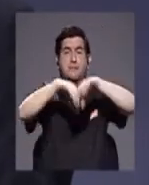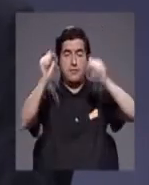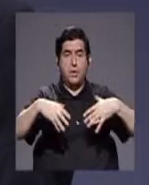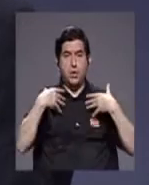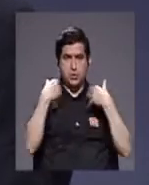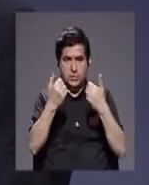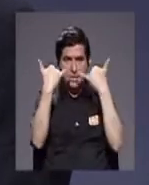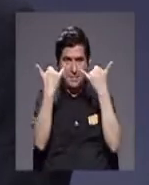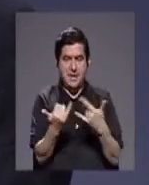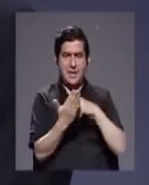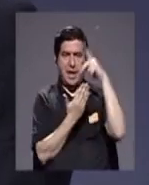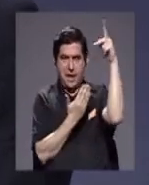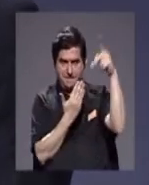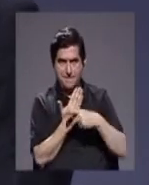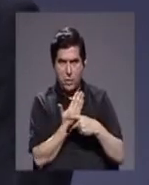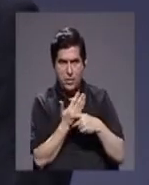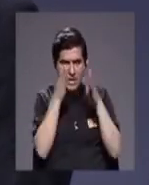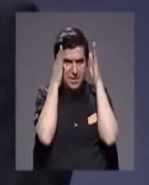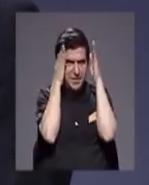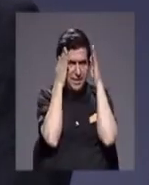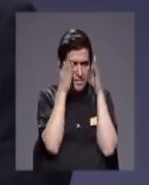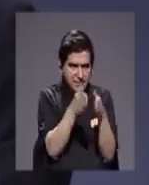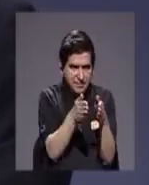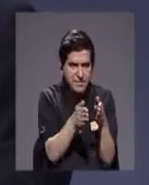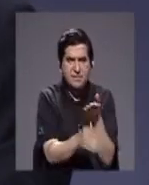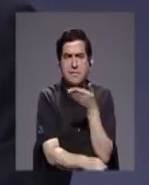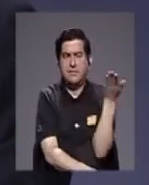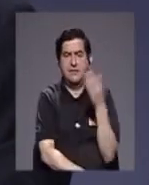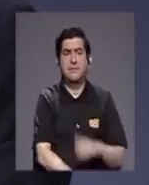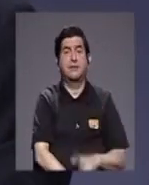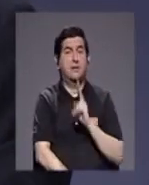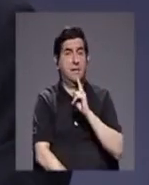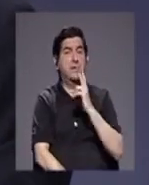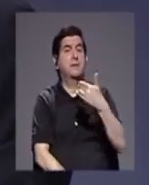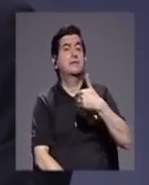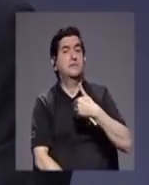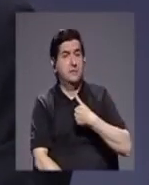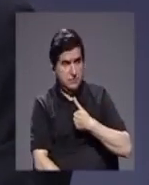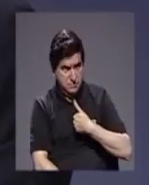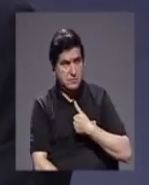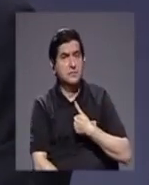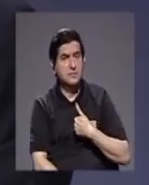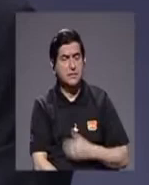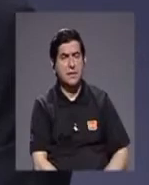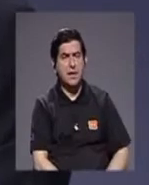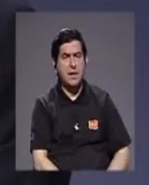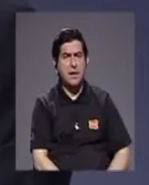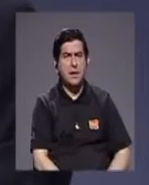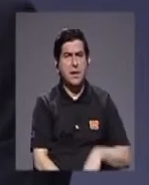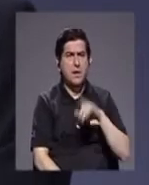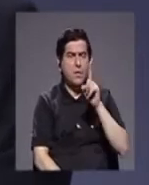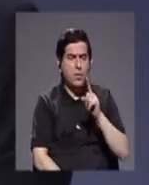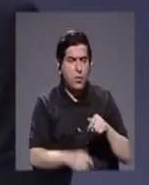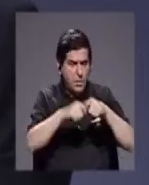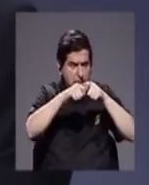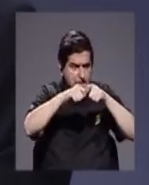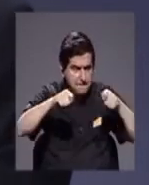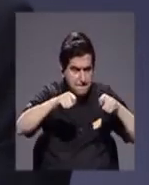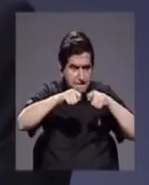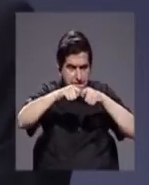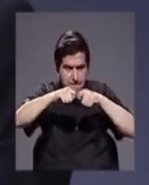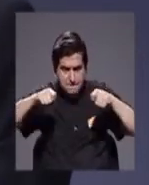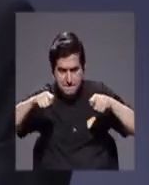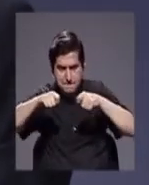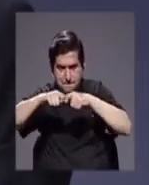salud, ya hay programas muy enfocados a realmente tener una medición del mejoramiento